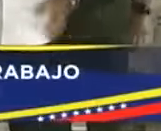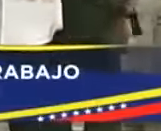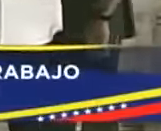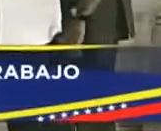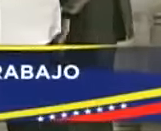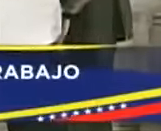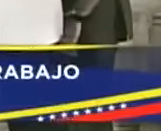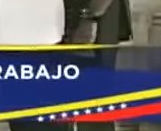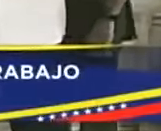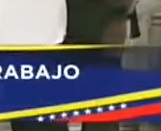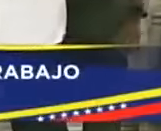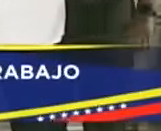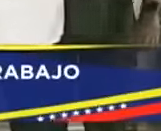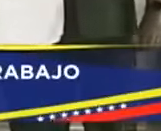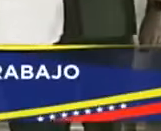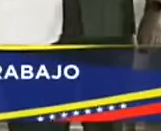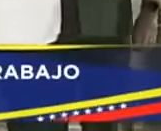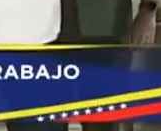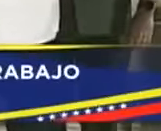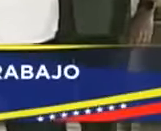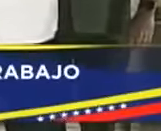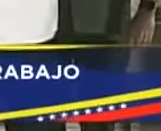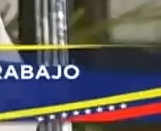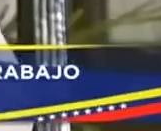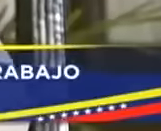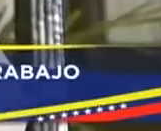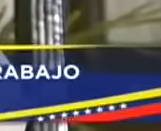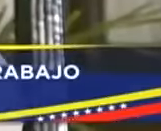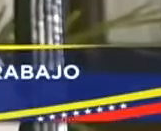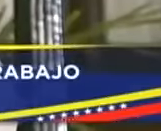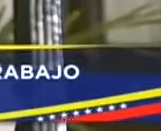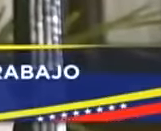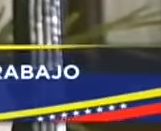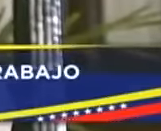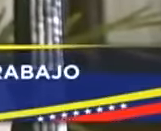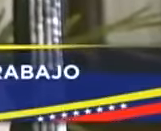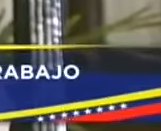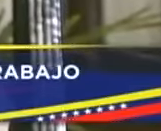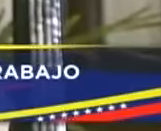Una proliferación de cámaras,